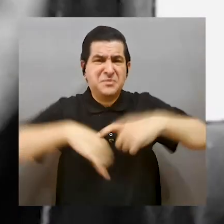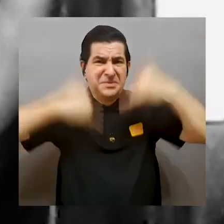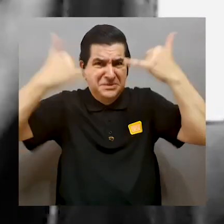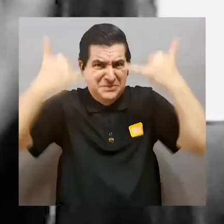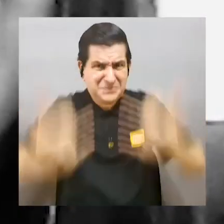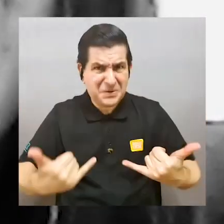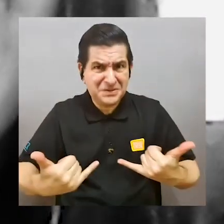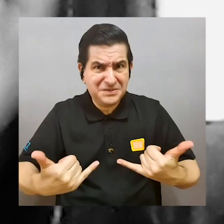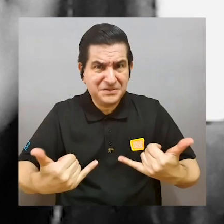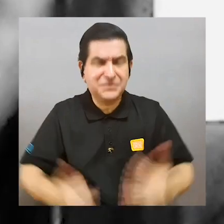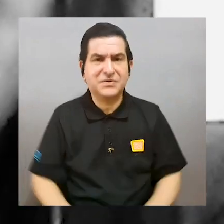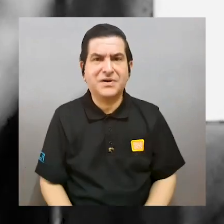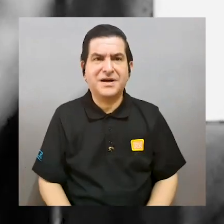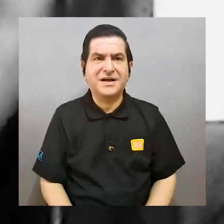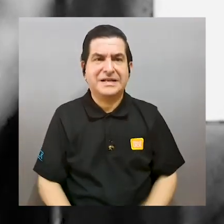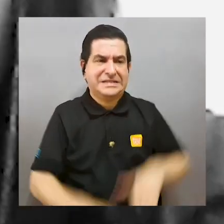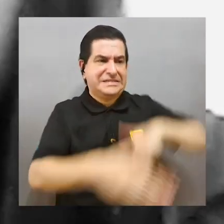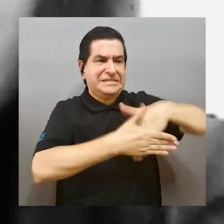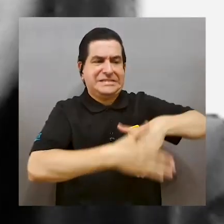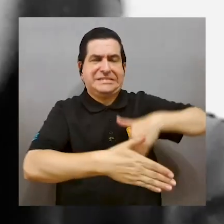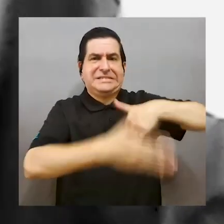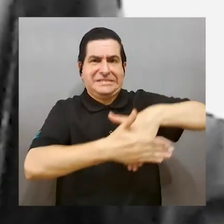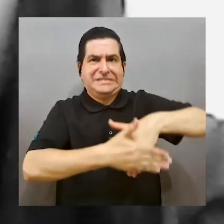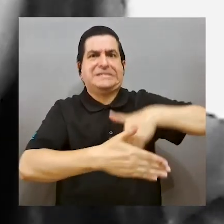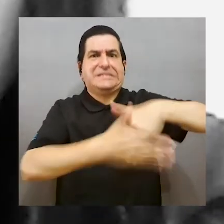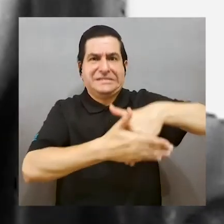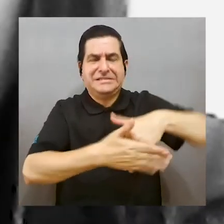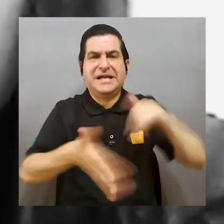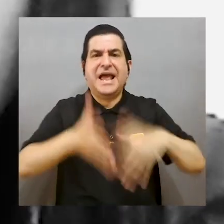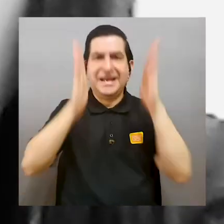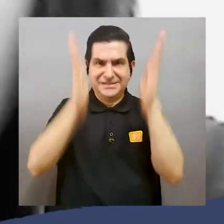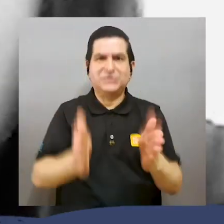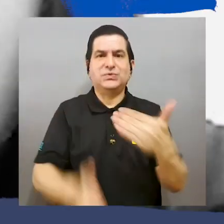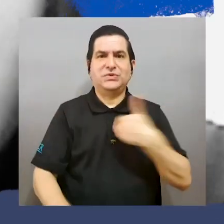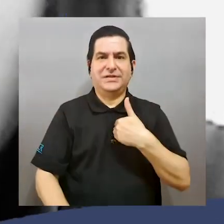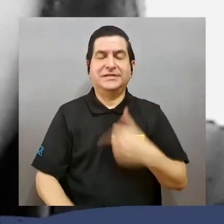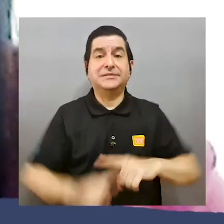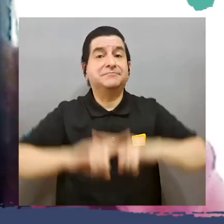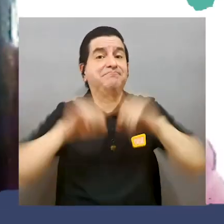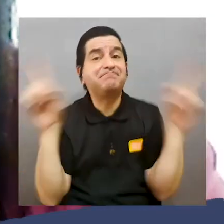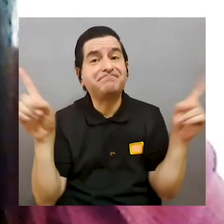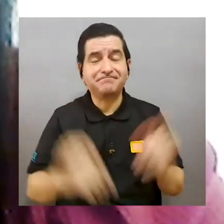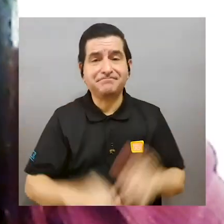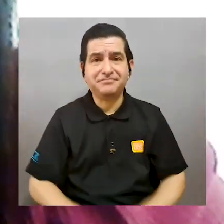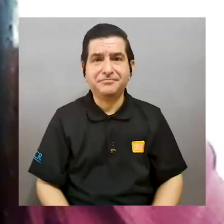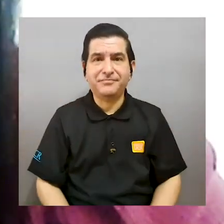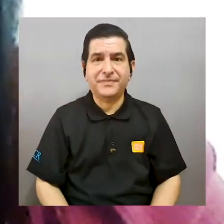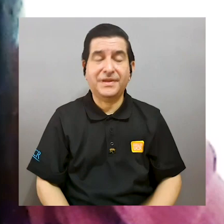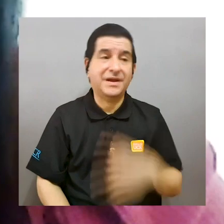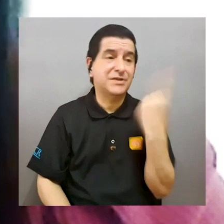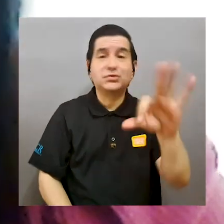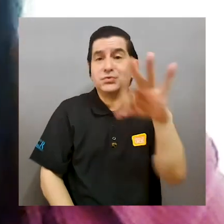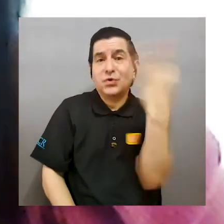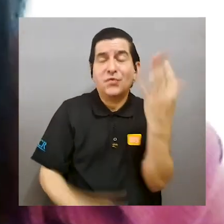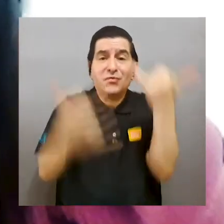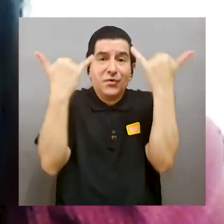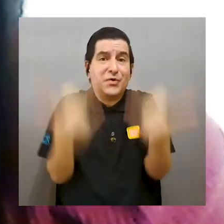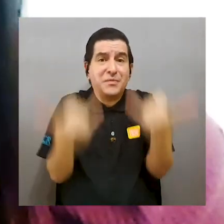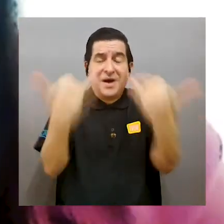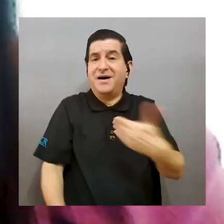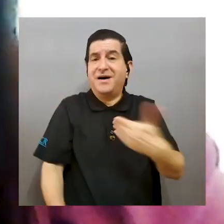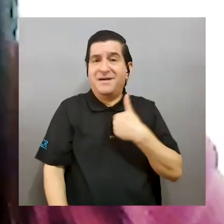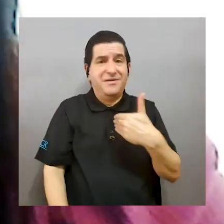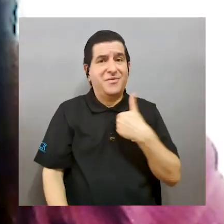viviendo, esto es una piedra, viene a ser una piedra, ¿verdad?, para el estudiante, pero es la única forma que en